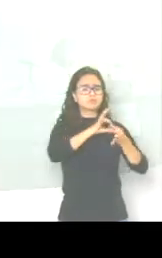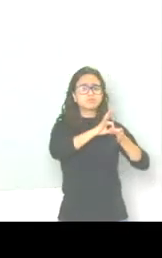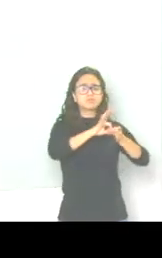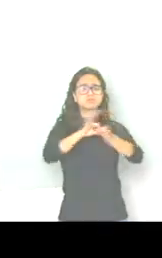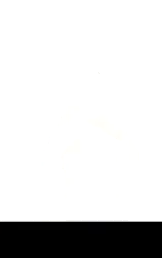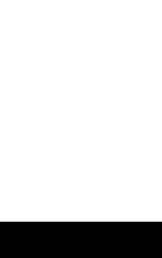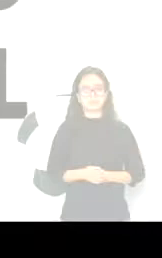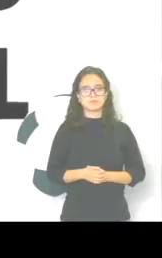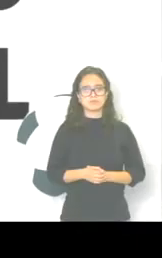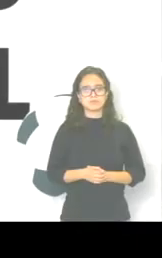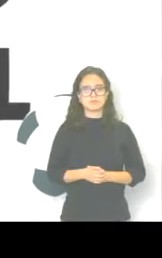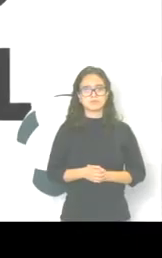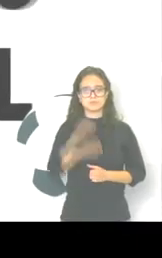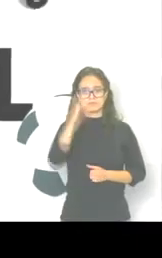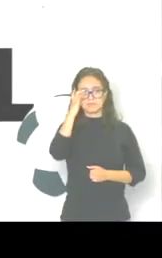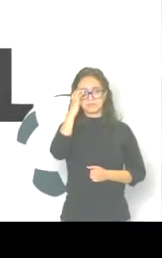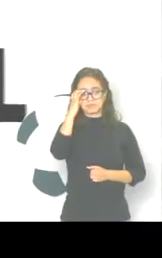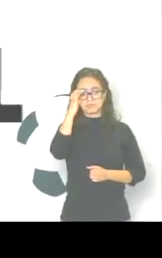ayudarnos todos.